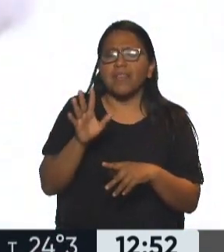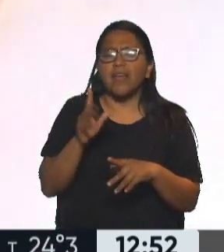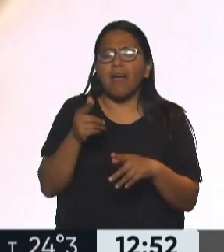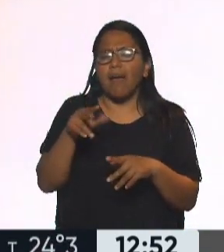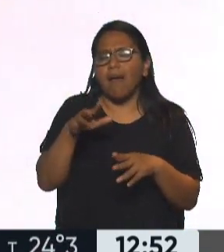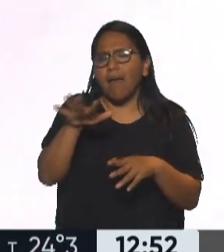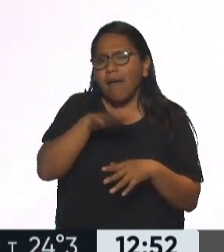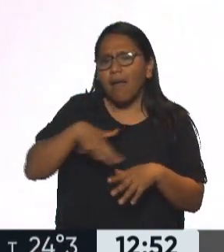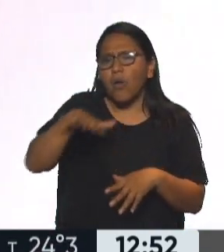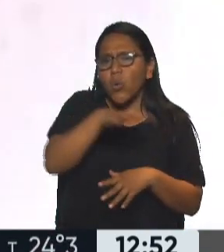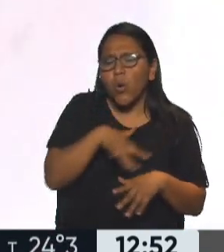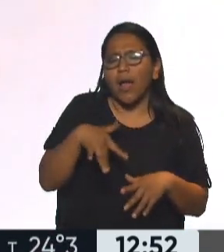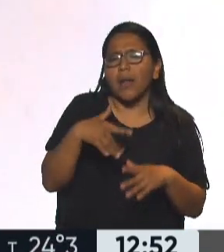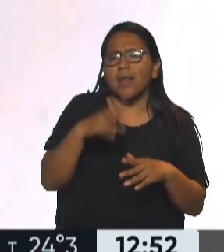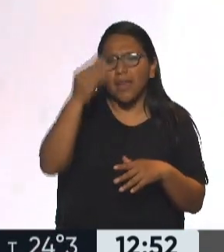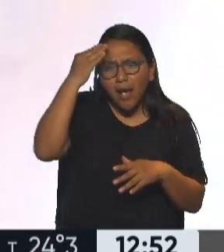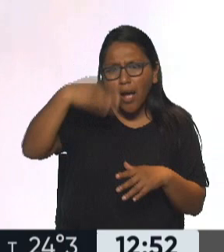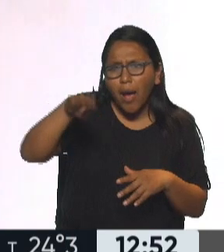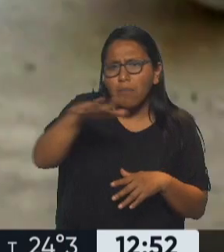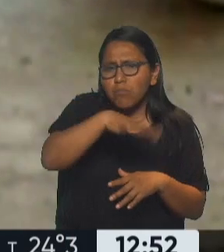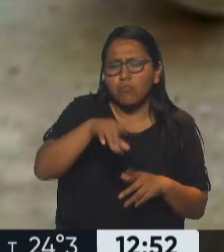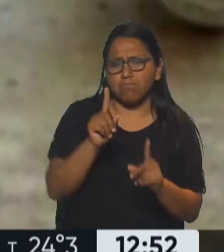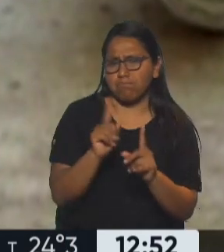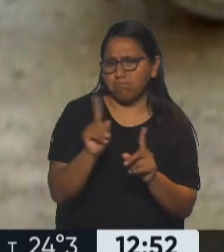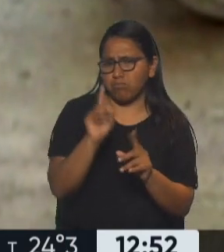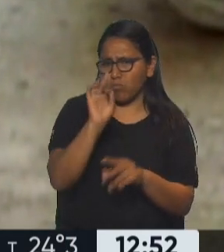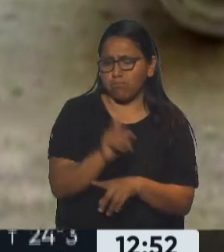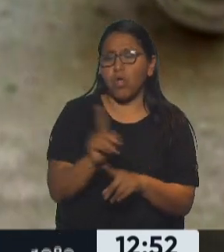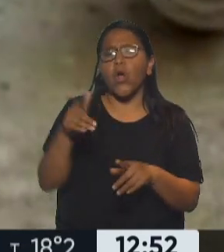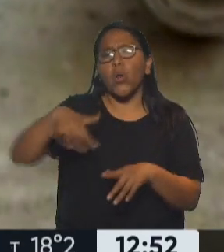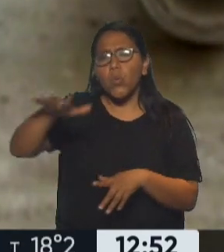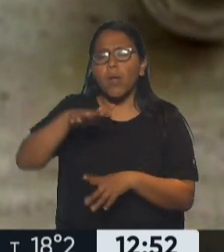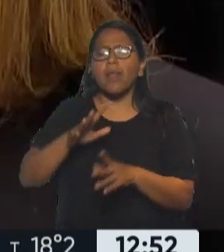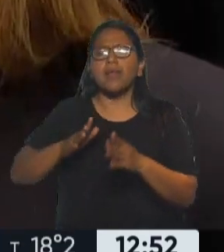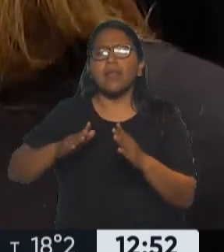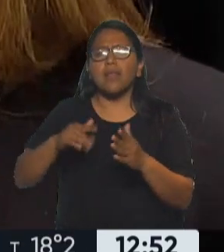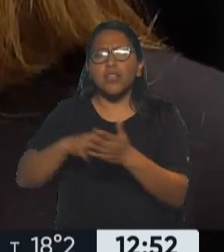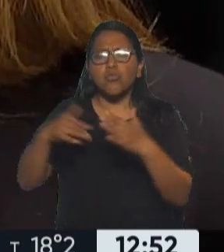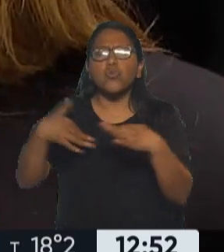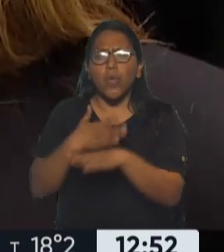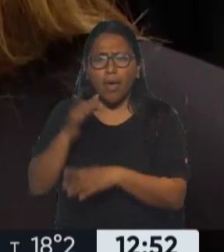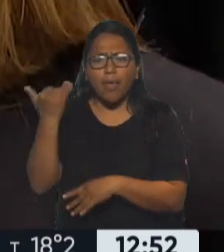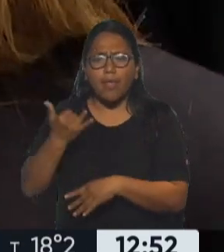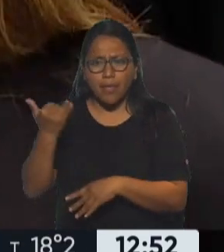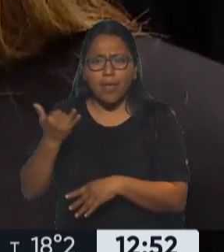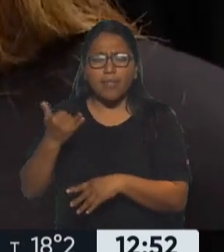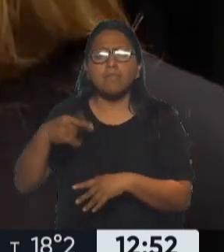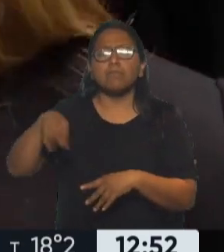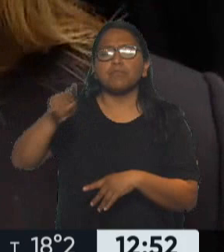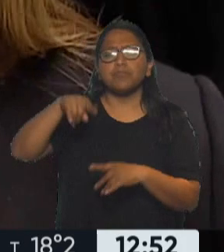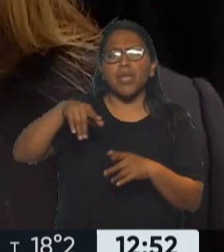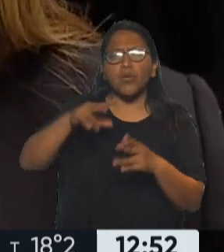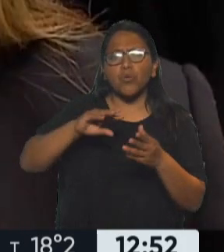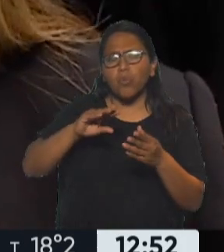relega a los lugares más de campo, sino que está también en ambientes urbanos. El chagas es una problemática que